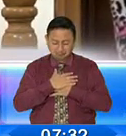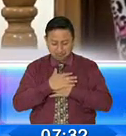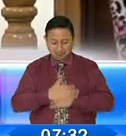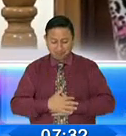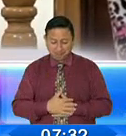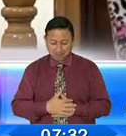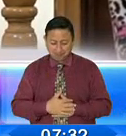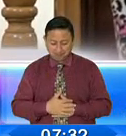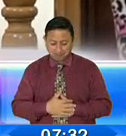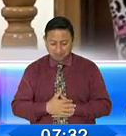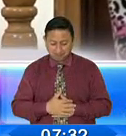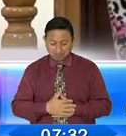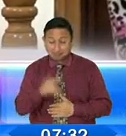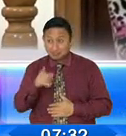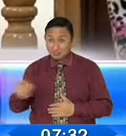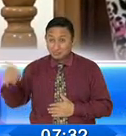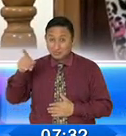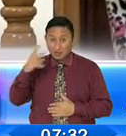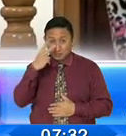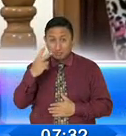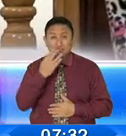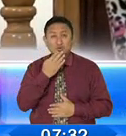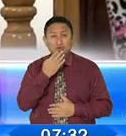Los colores que ellos ven y